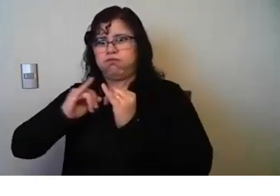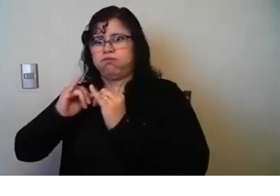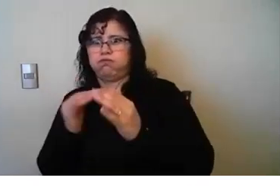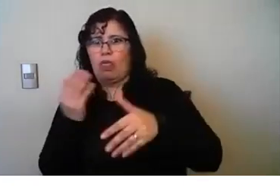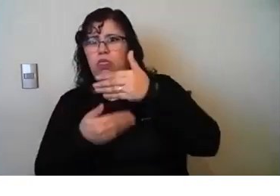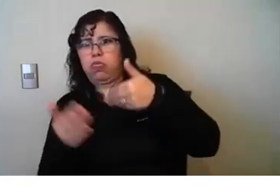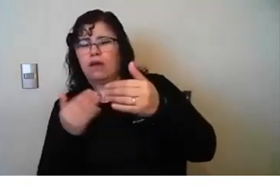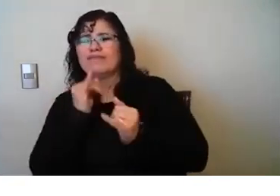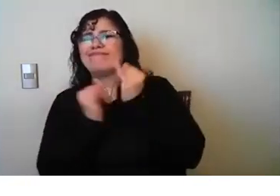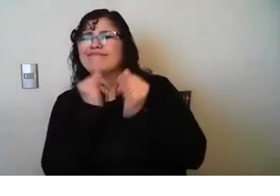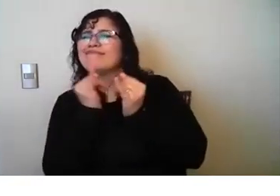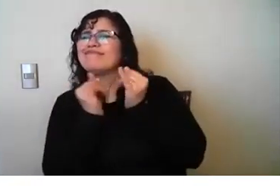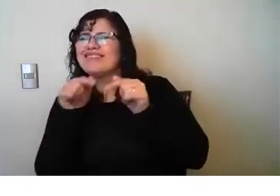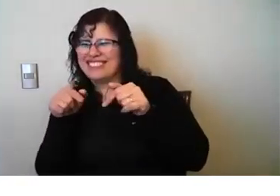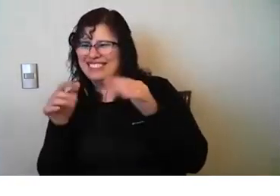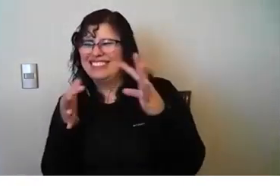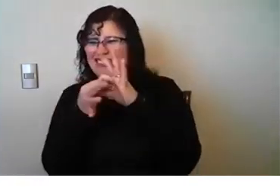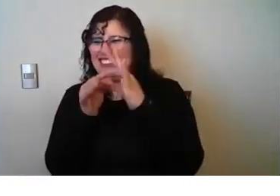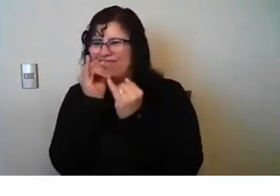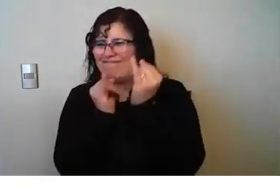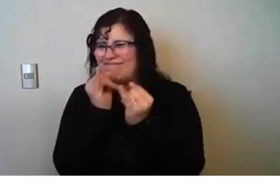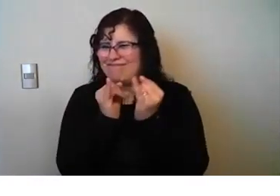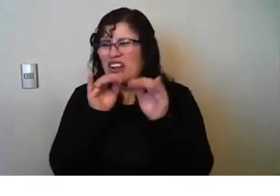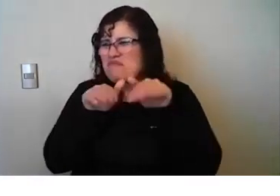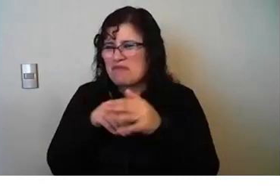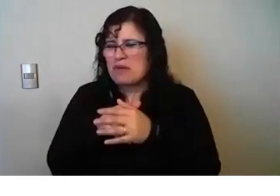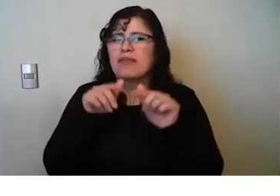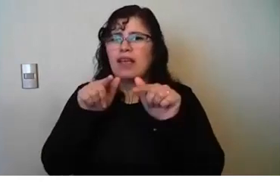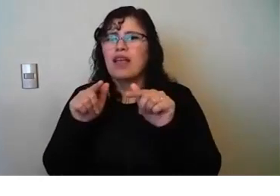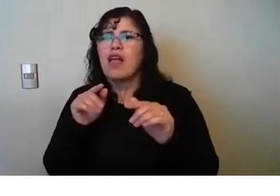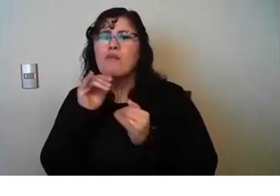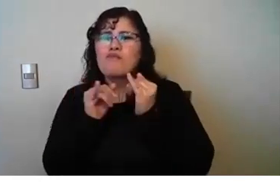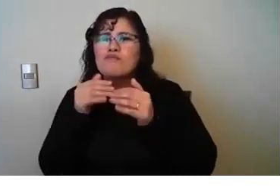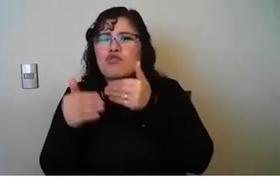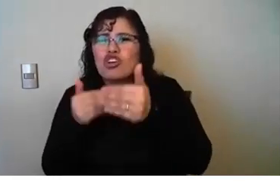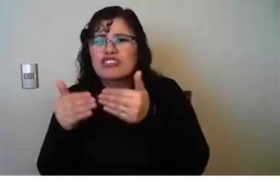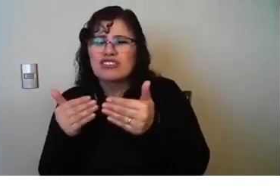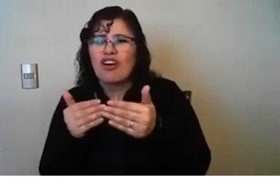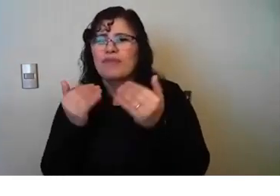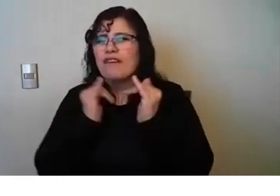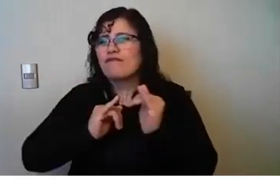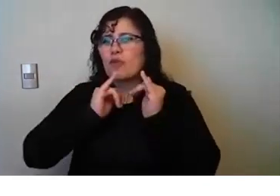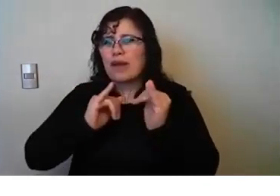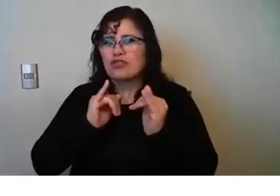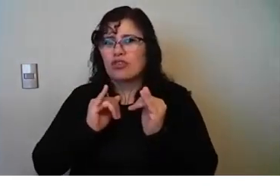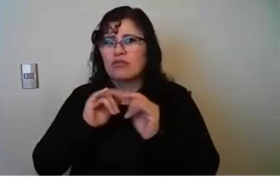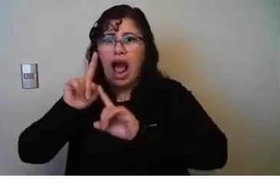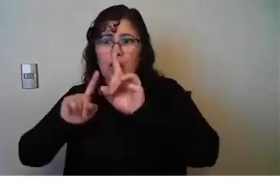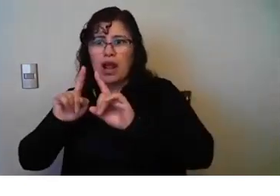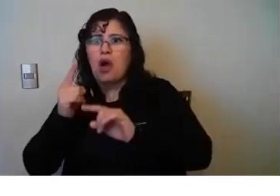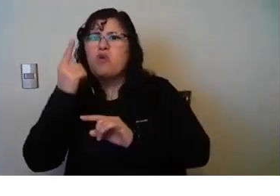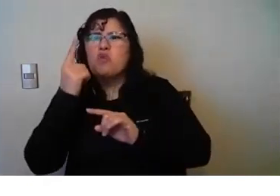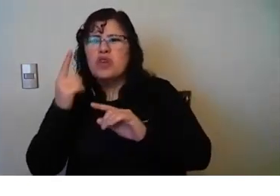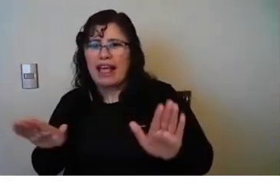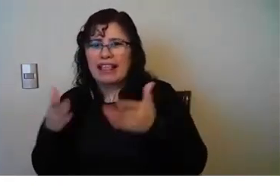y áreas que procesan o asocian solamente un tipo de estímulos con los que están marcados